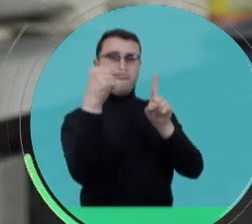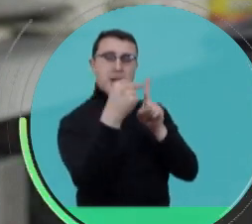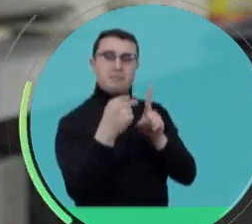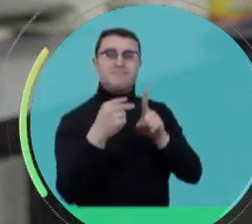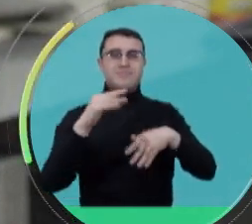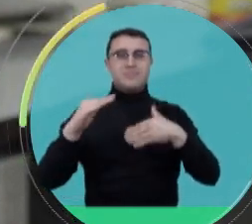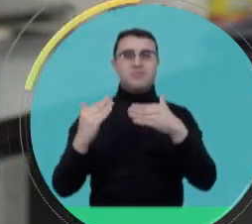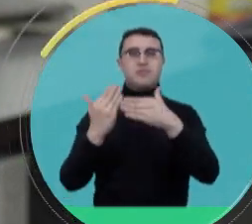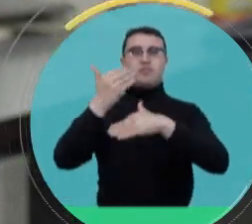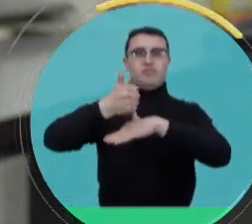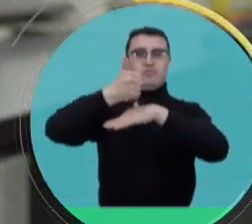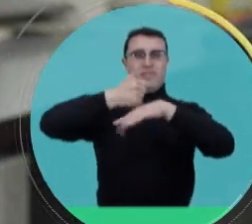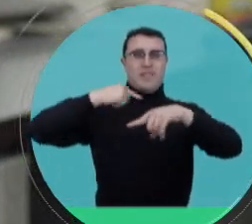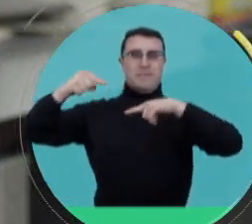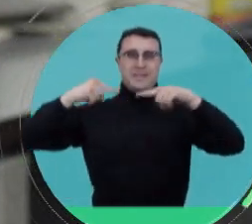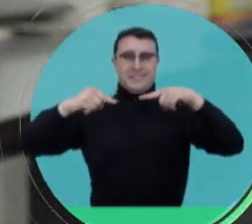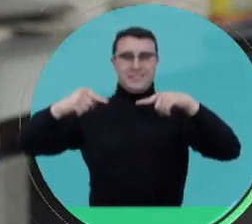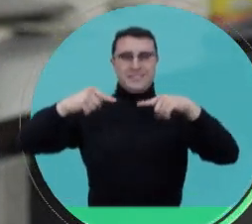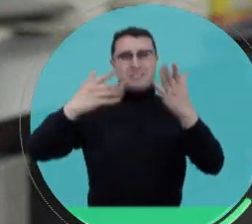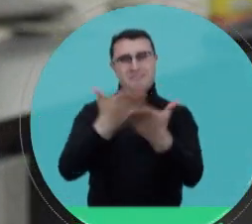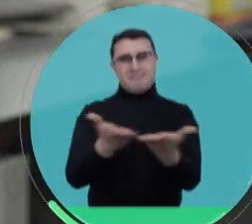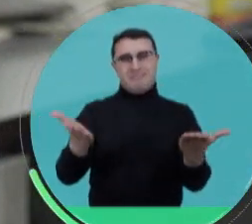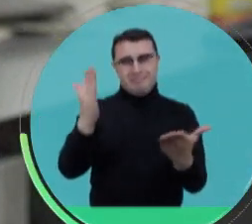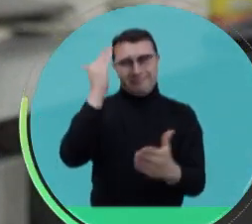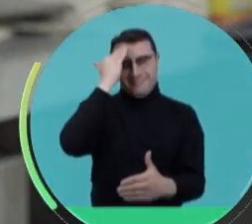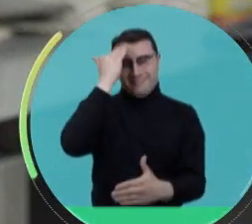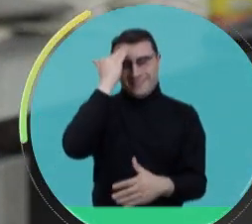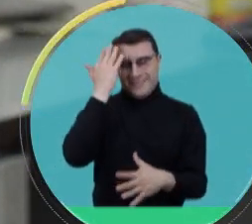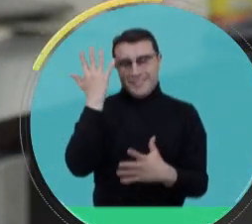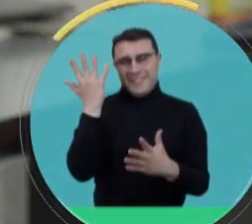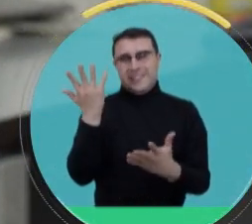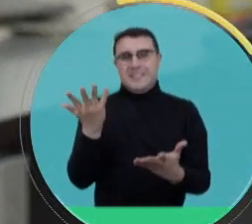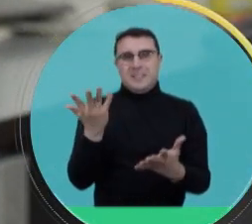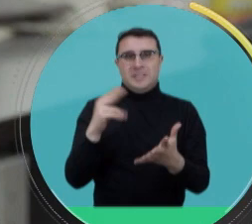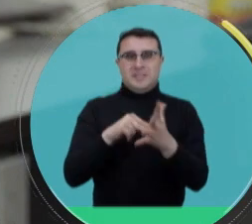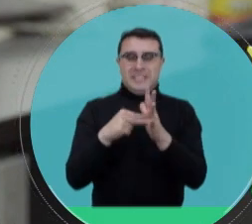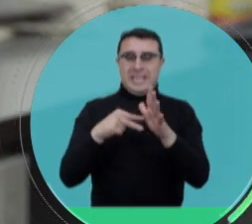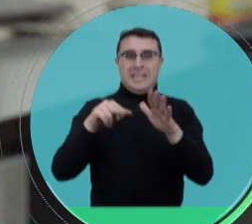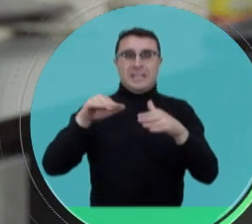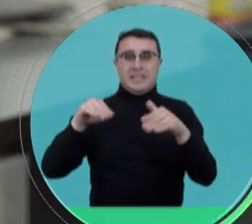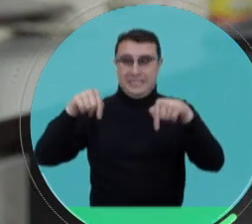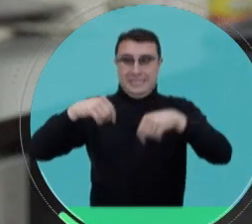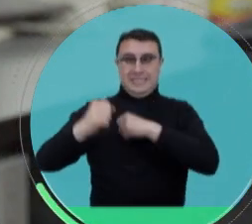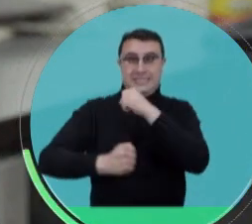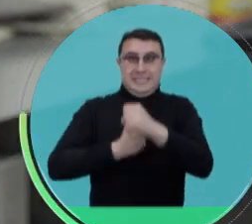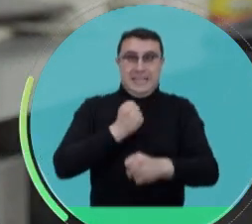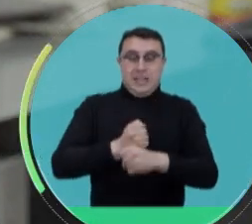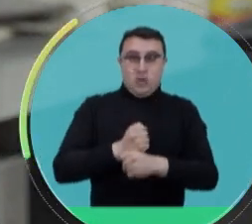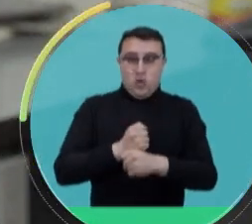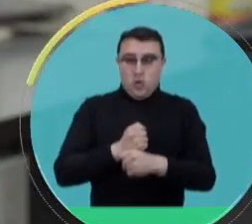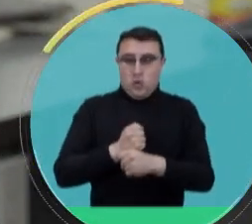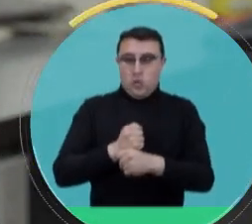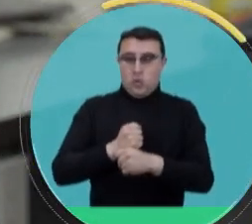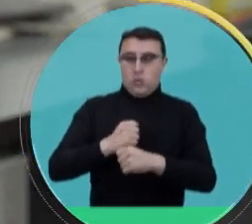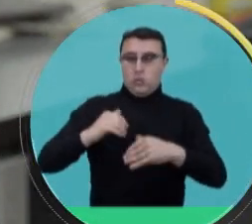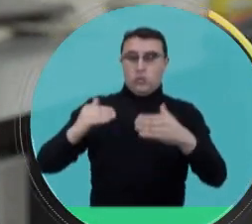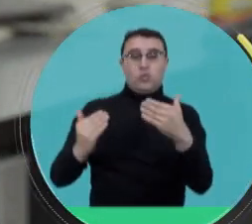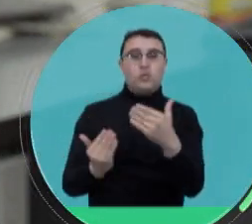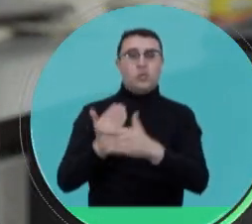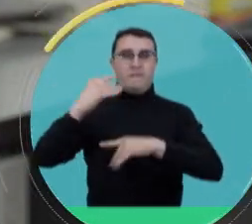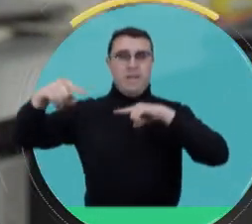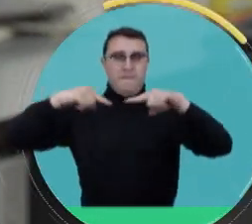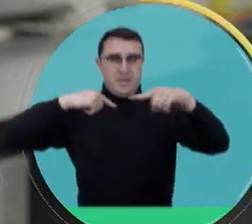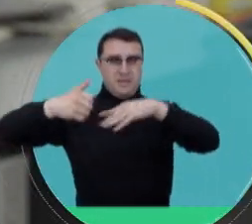se dan desde la nueva administración que como ustedes bien saben pues e digamos este año estamos estrenando eh